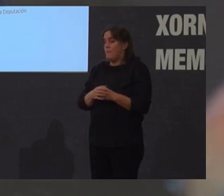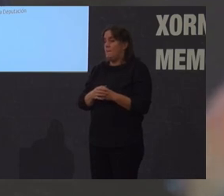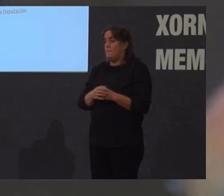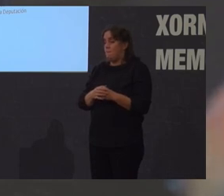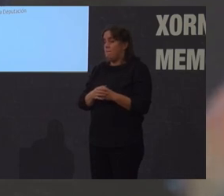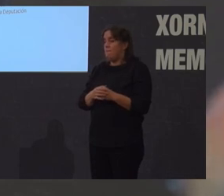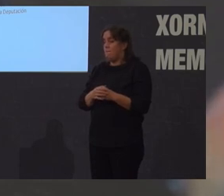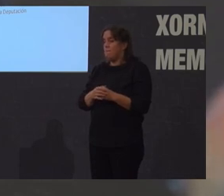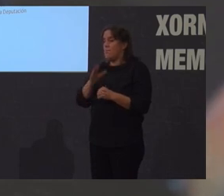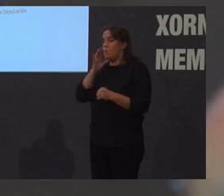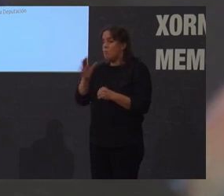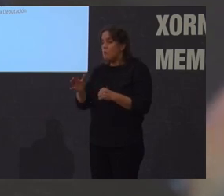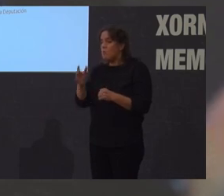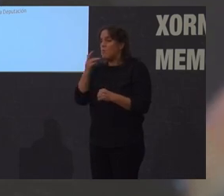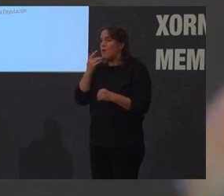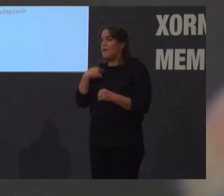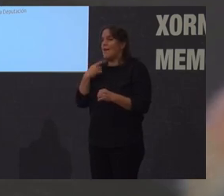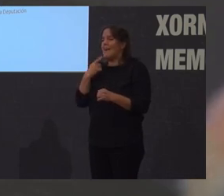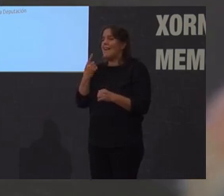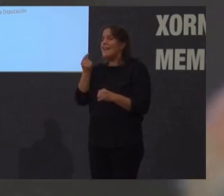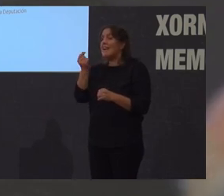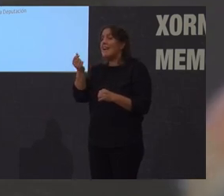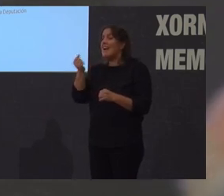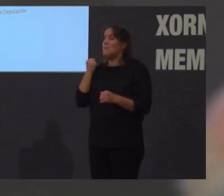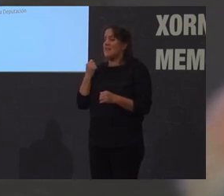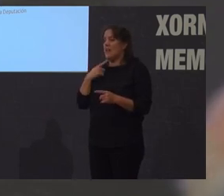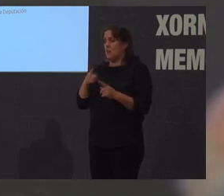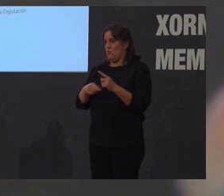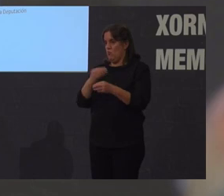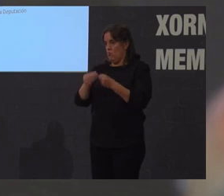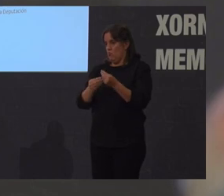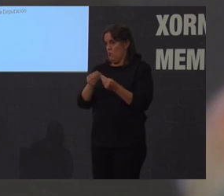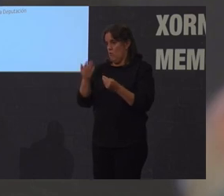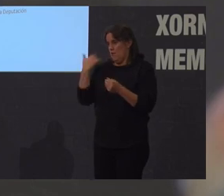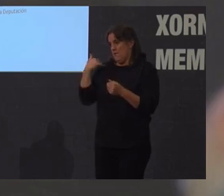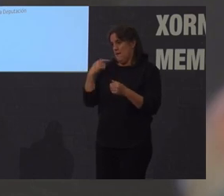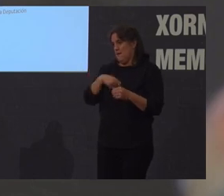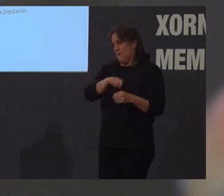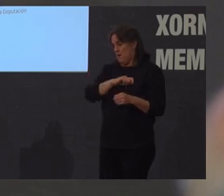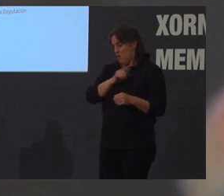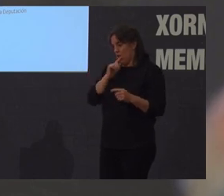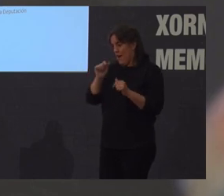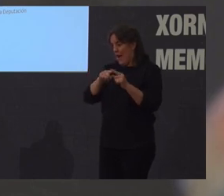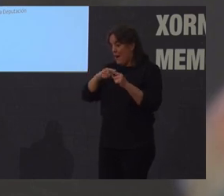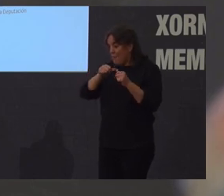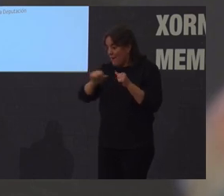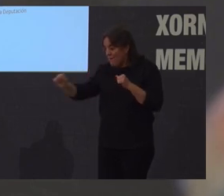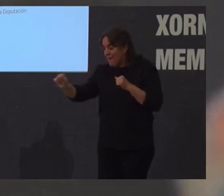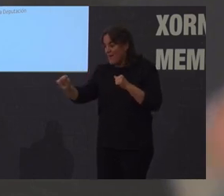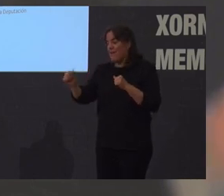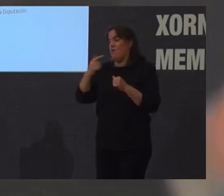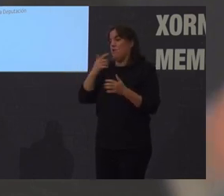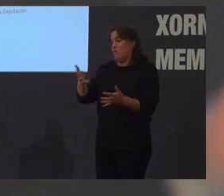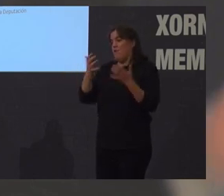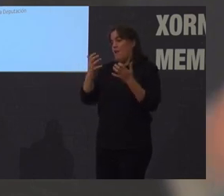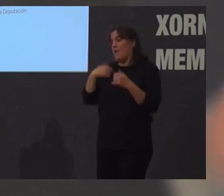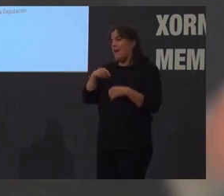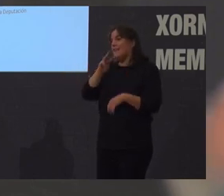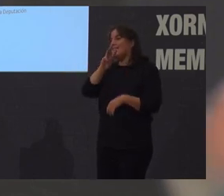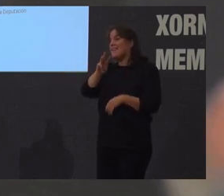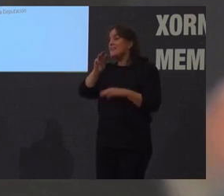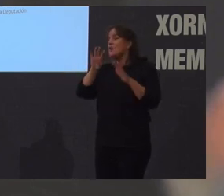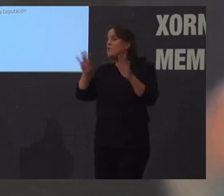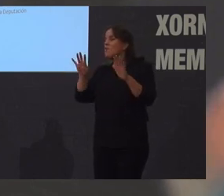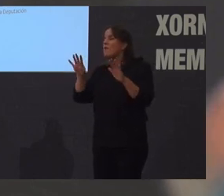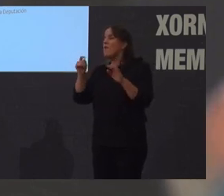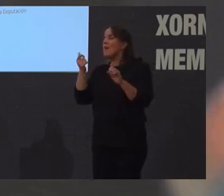la composición del capitalismo español surgido tras la victoria fascista en el 39 era completamente diferente a